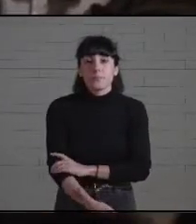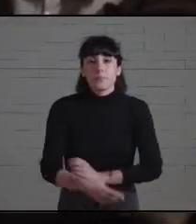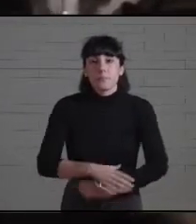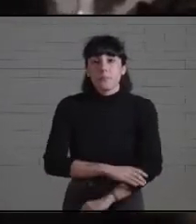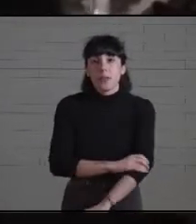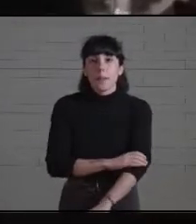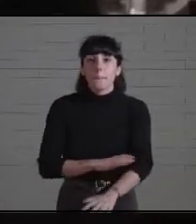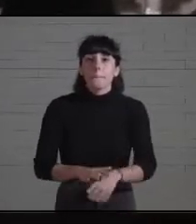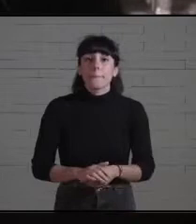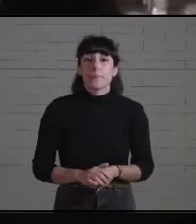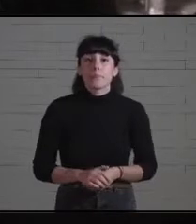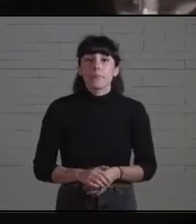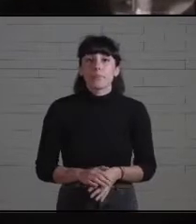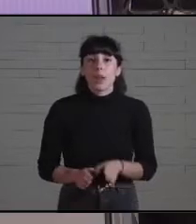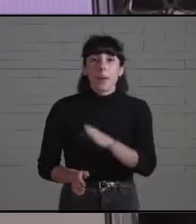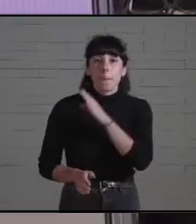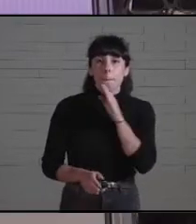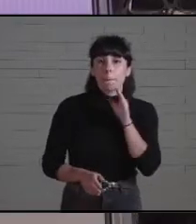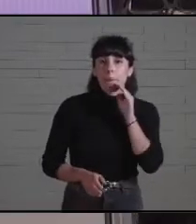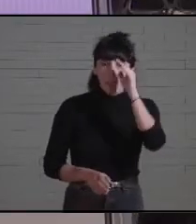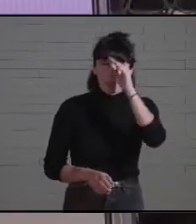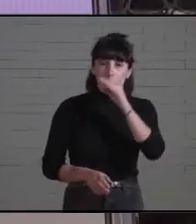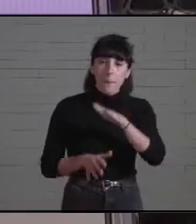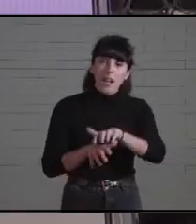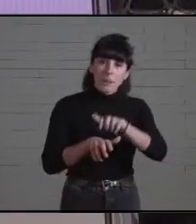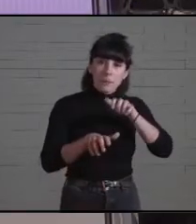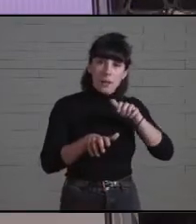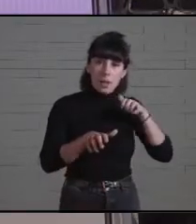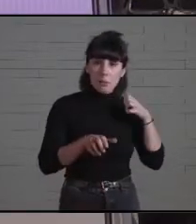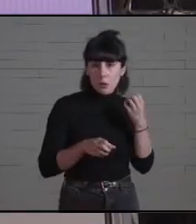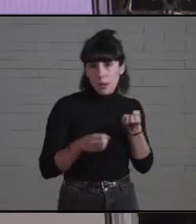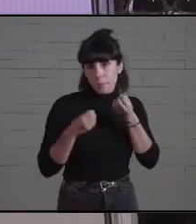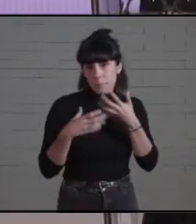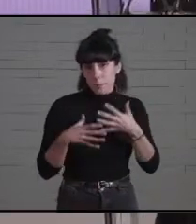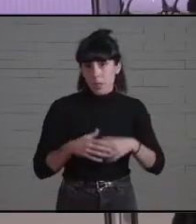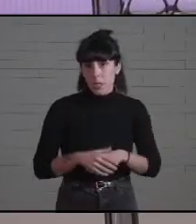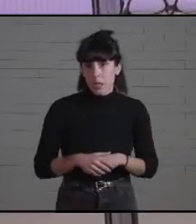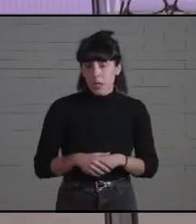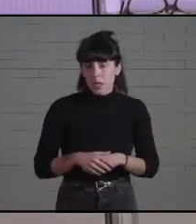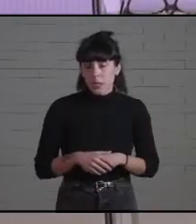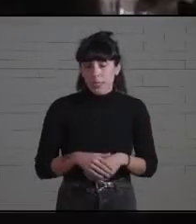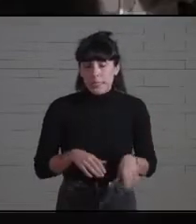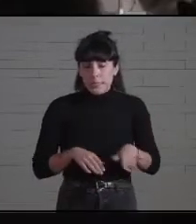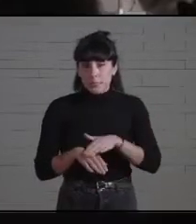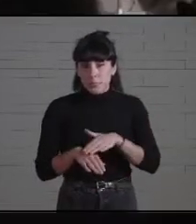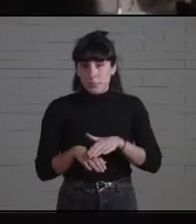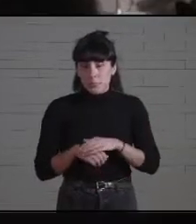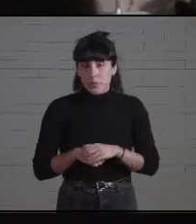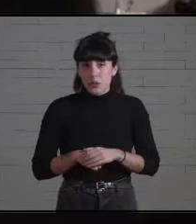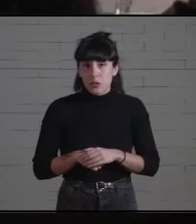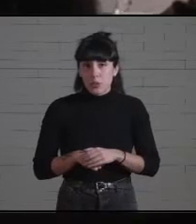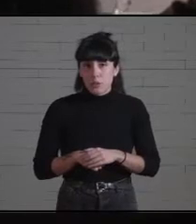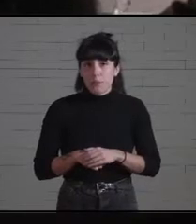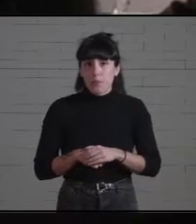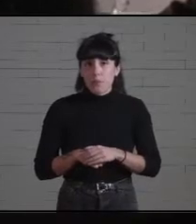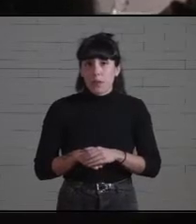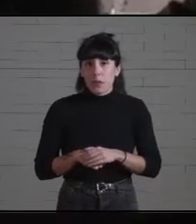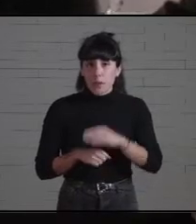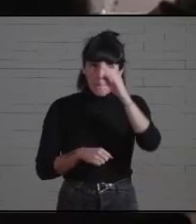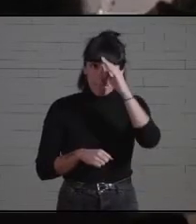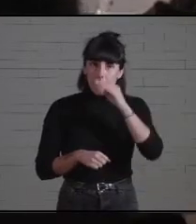La mayoría de madres y padres, bien, ¿por qué no usan la